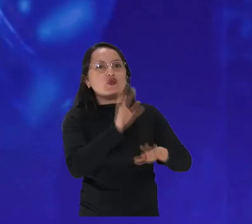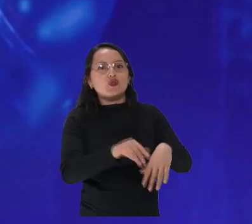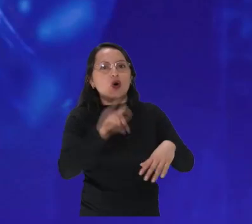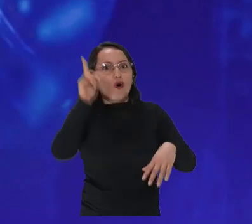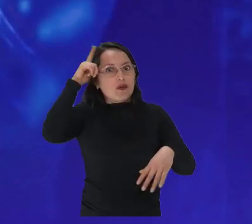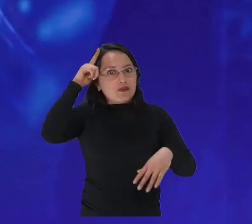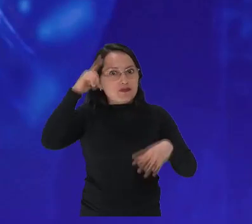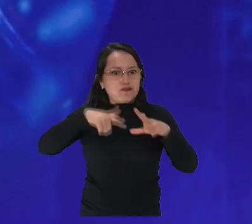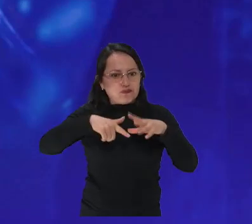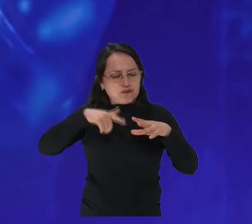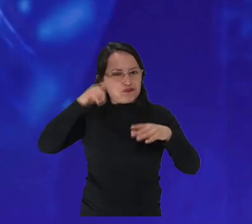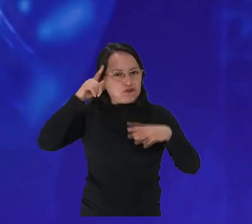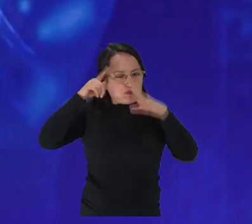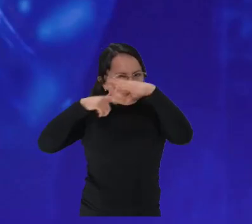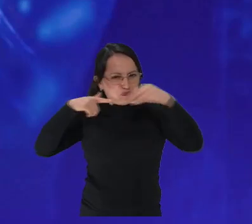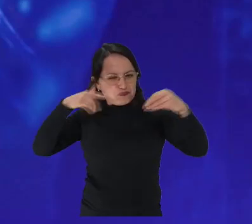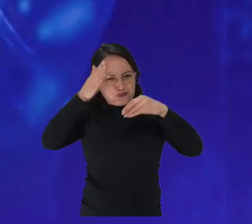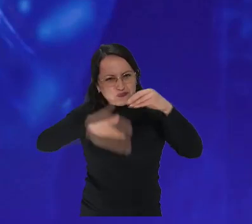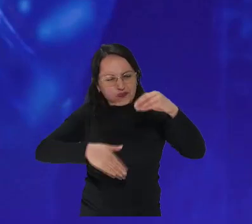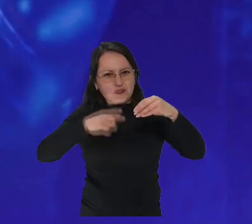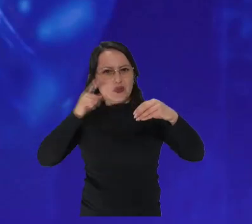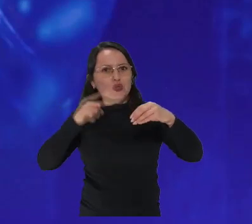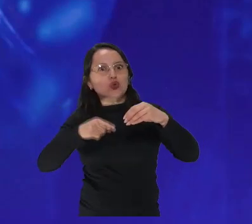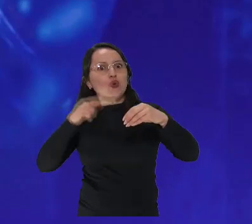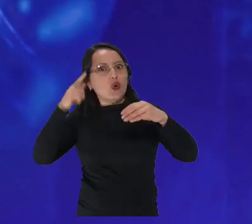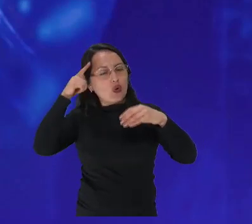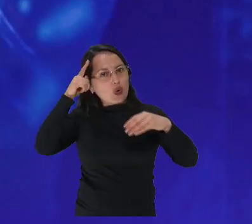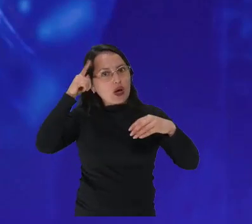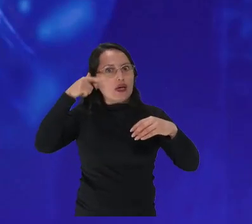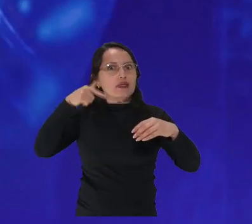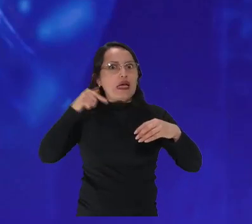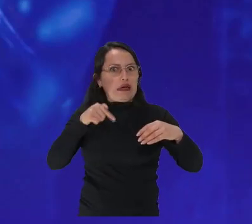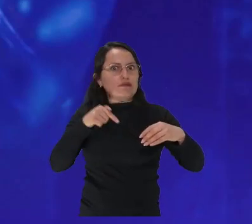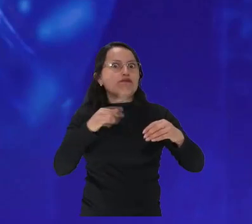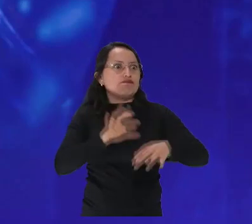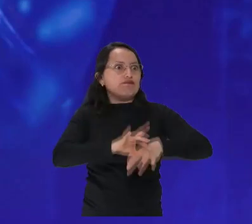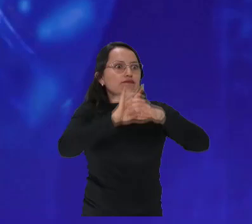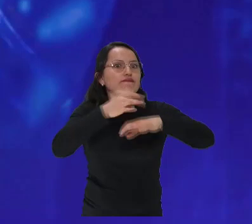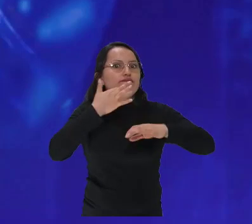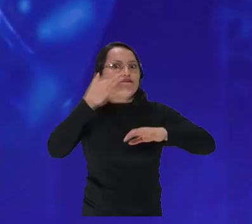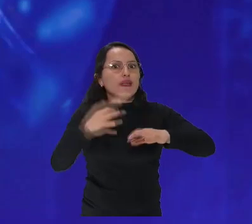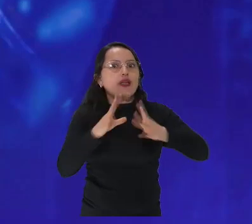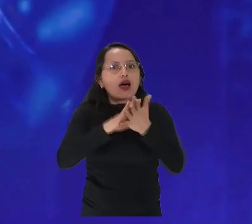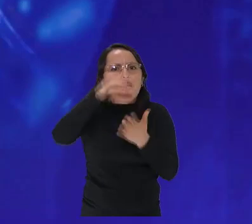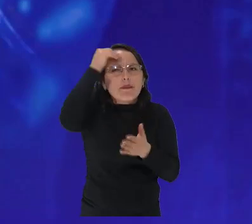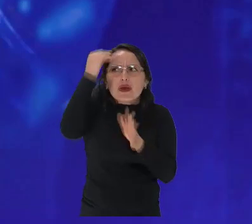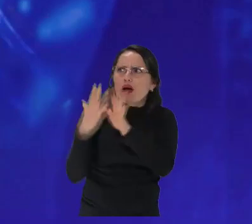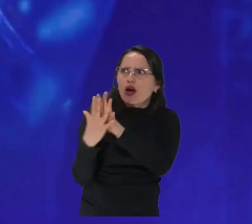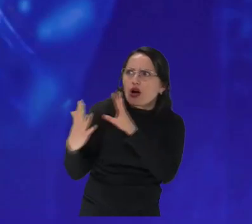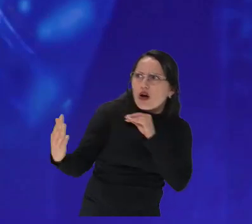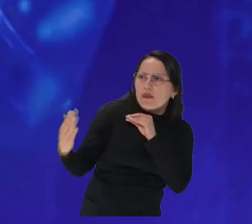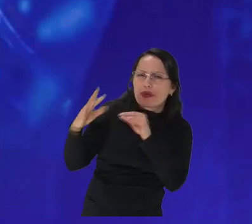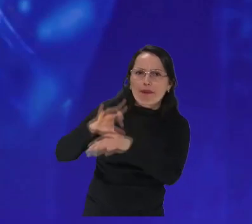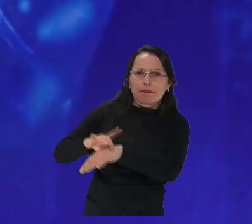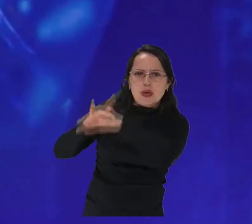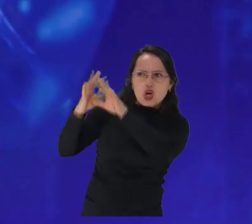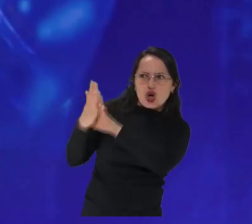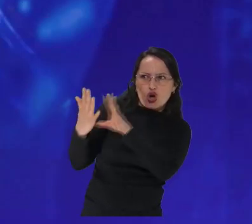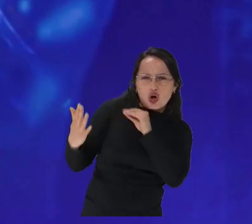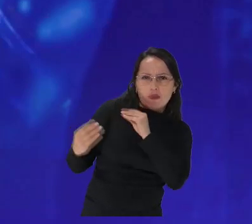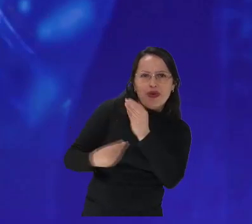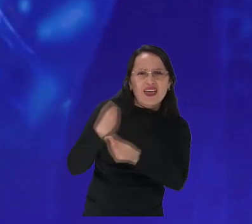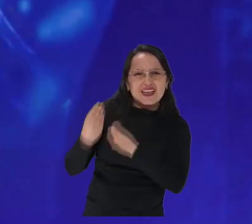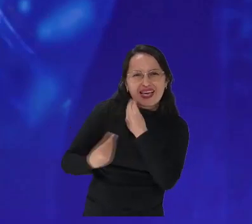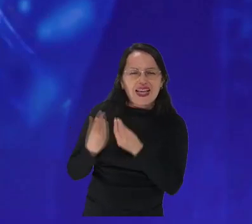Quizás no fue la imagen más ortodoxa que puedo ponerles, pero pues esa es la medicina, en donde se aprende por modelación, ¿cierto? Estamos viendo cómo ocurre,